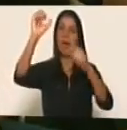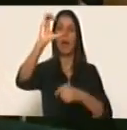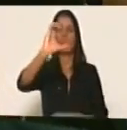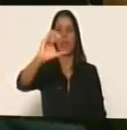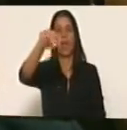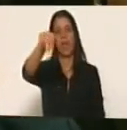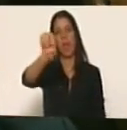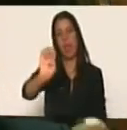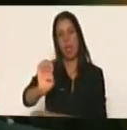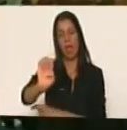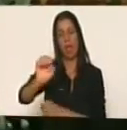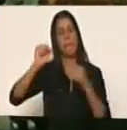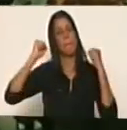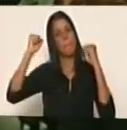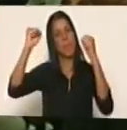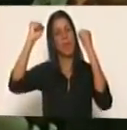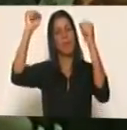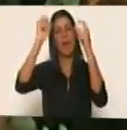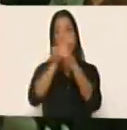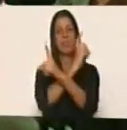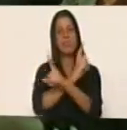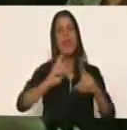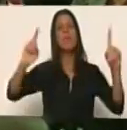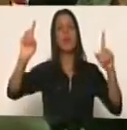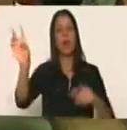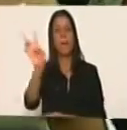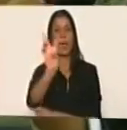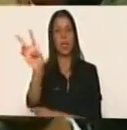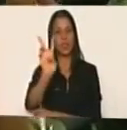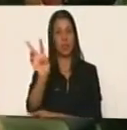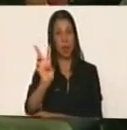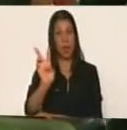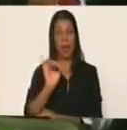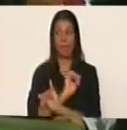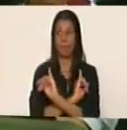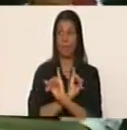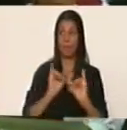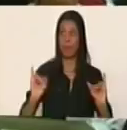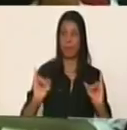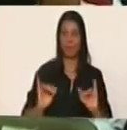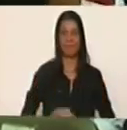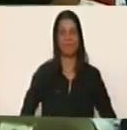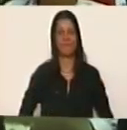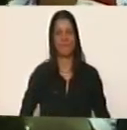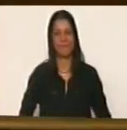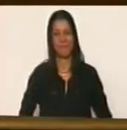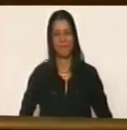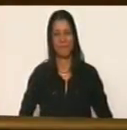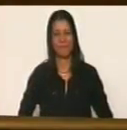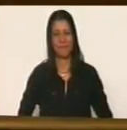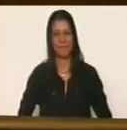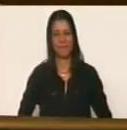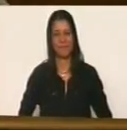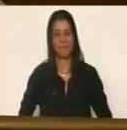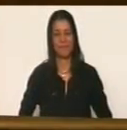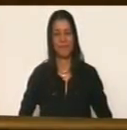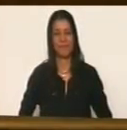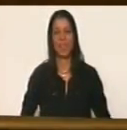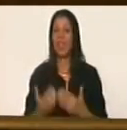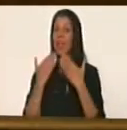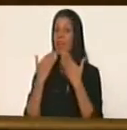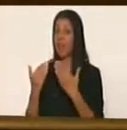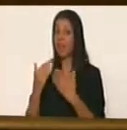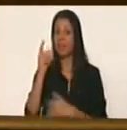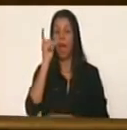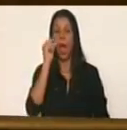Electoral! ¡Y que viva la democracia venezolana! Es todo, señora Presidenta, colega constituyente. Gracias,